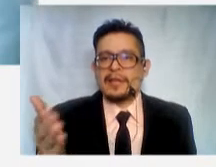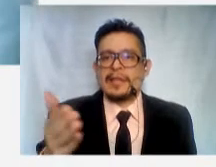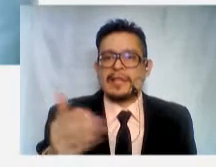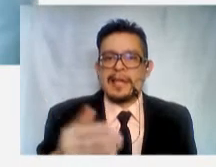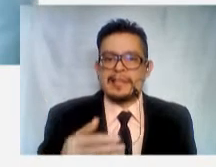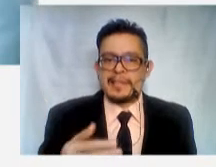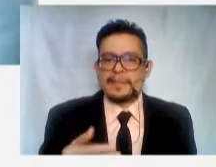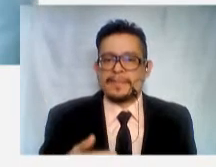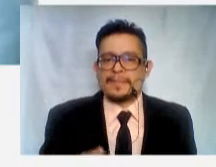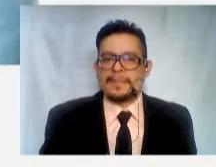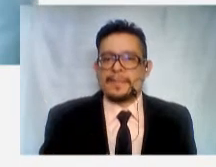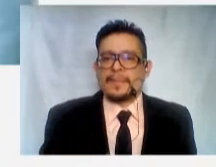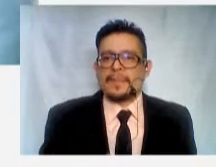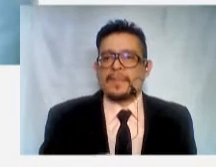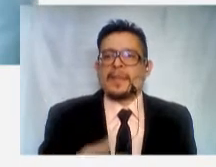its